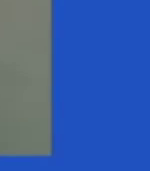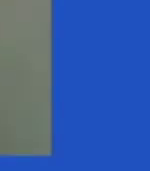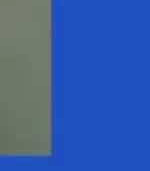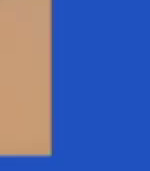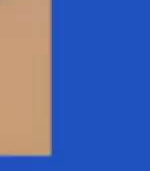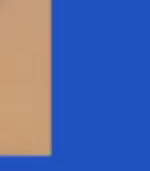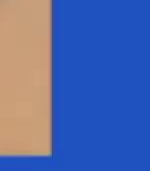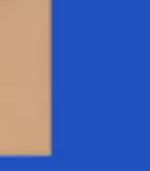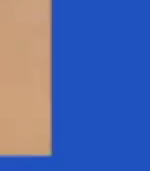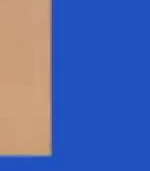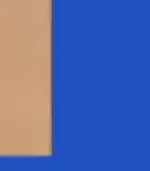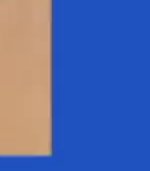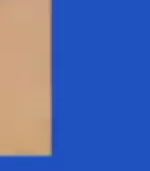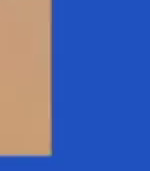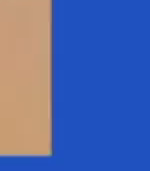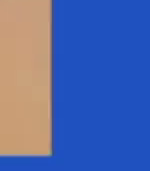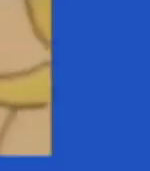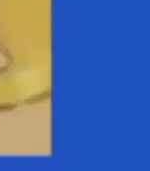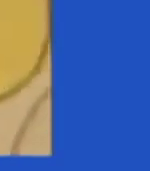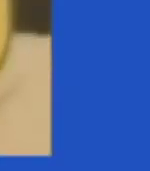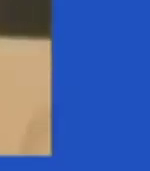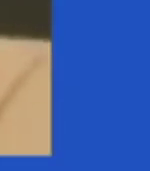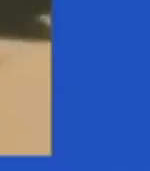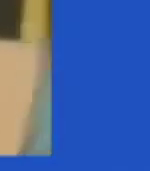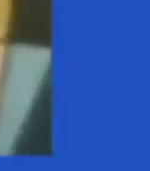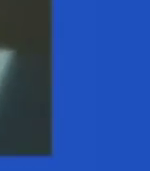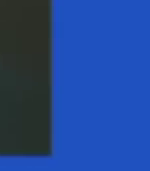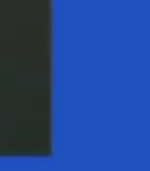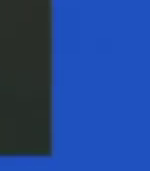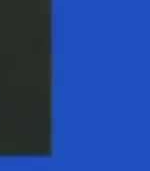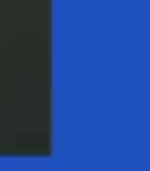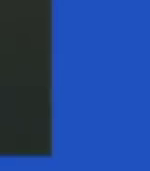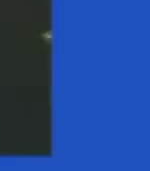guardado esto cuesta mucho